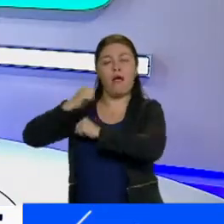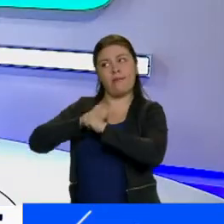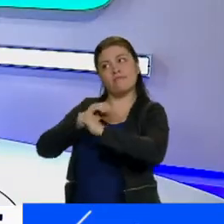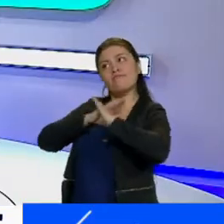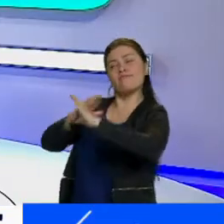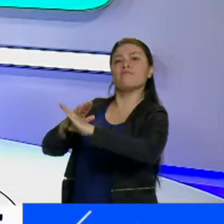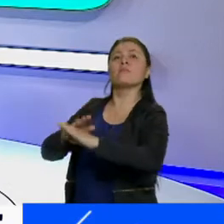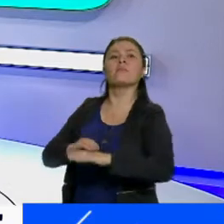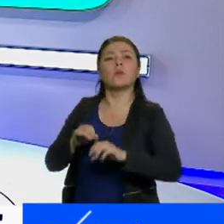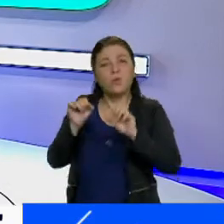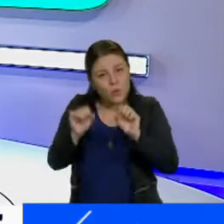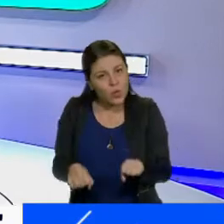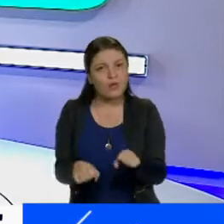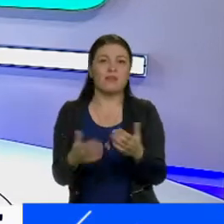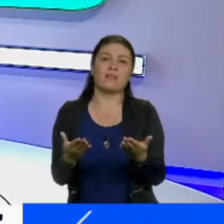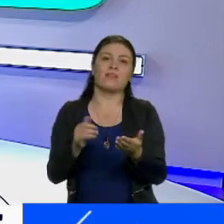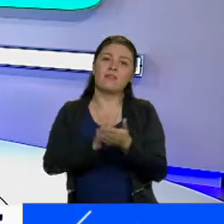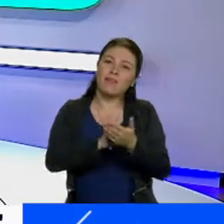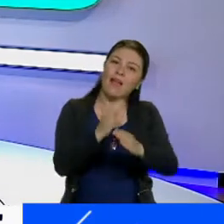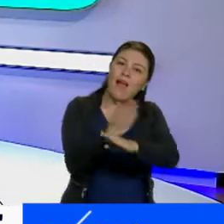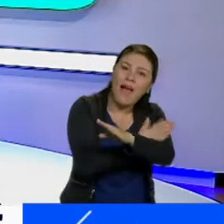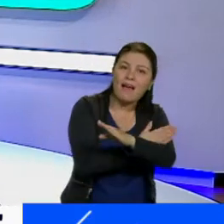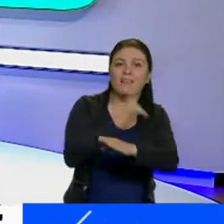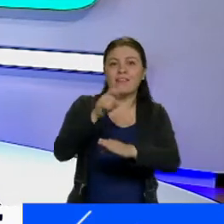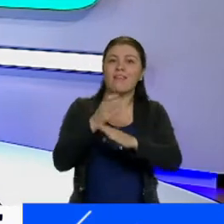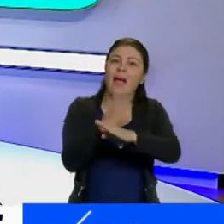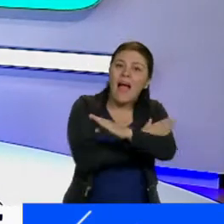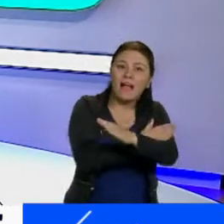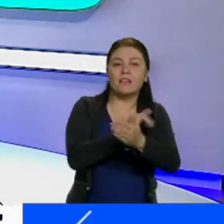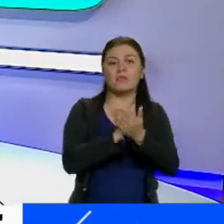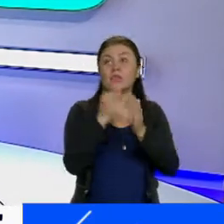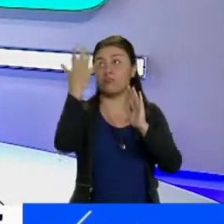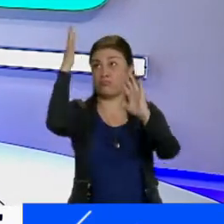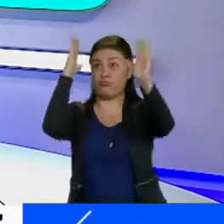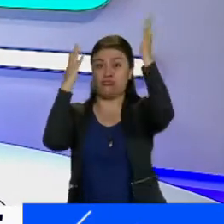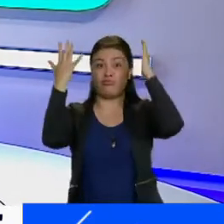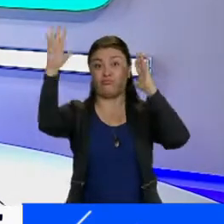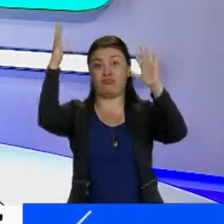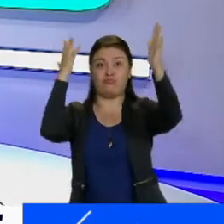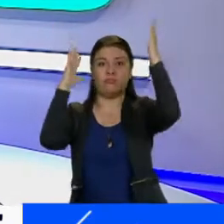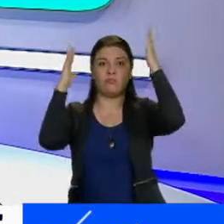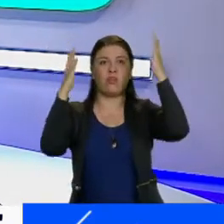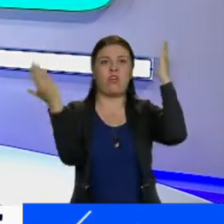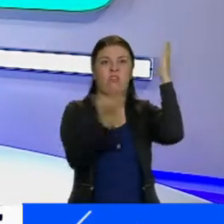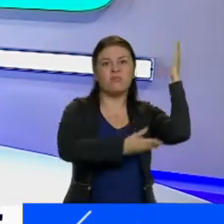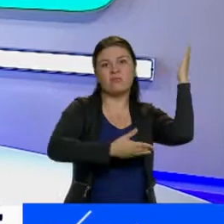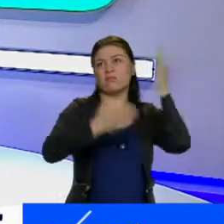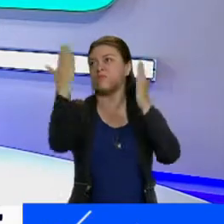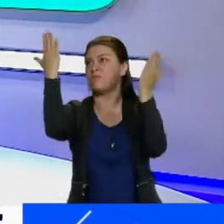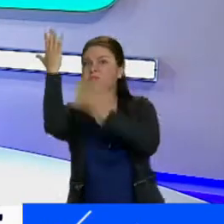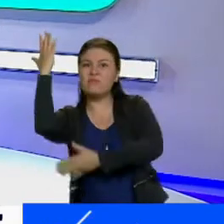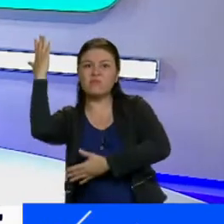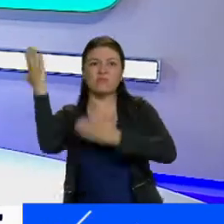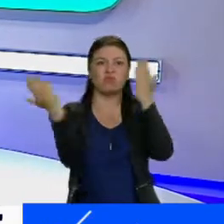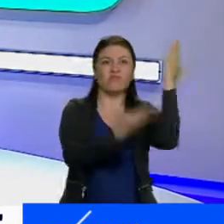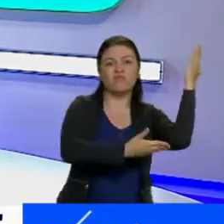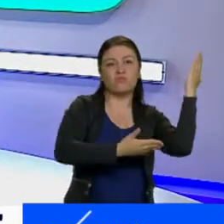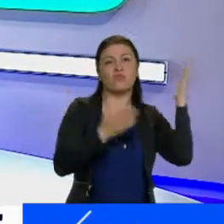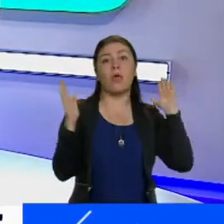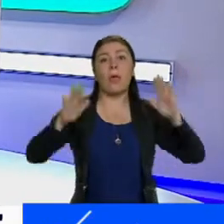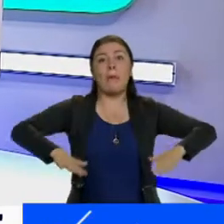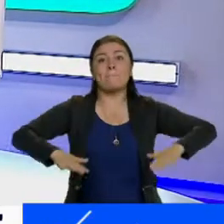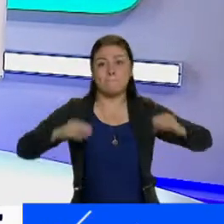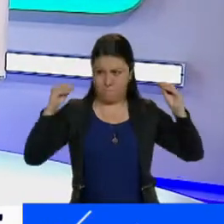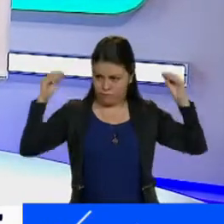algo efectivo para prevenirlo? O sea, sembrar árboles hace 9 meses no iban a estar lo suficientemente ni arraigados ni altos como